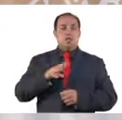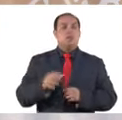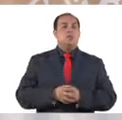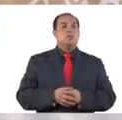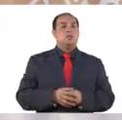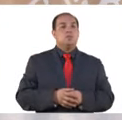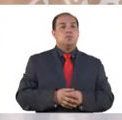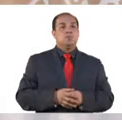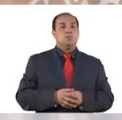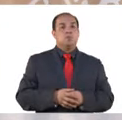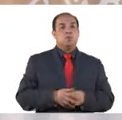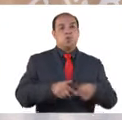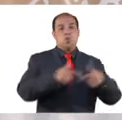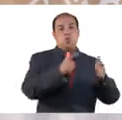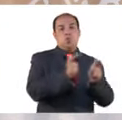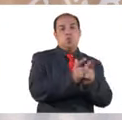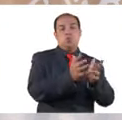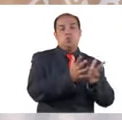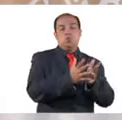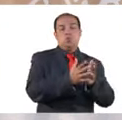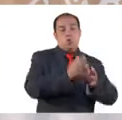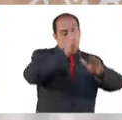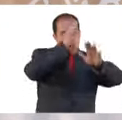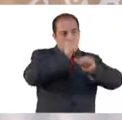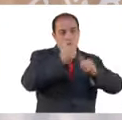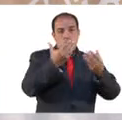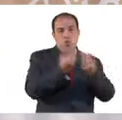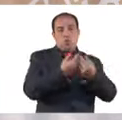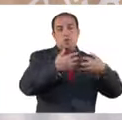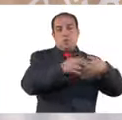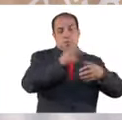empresa mexicana, cuando llegamos al gobierno,